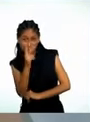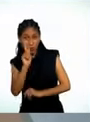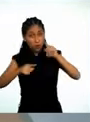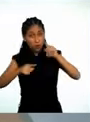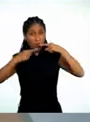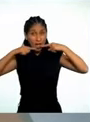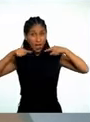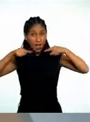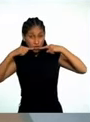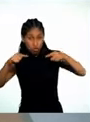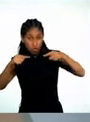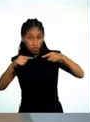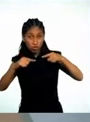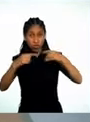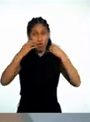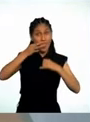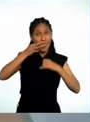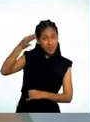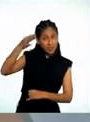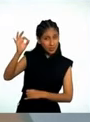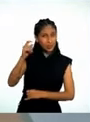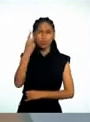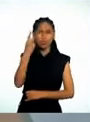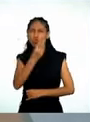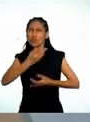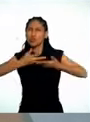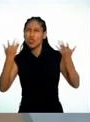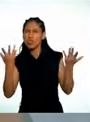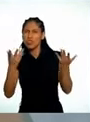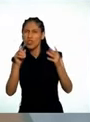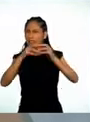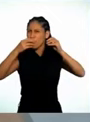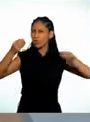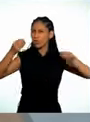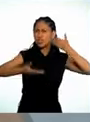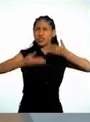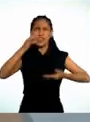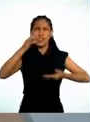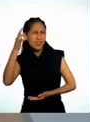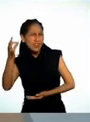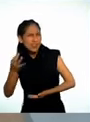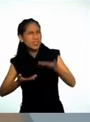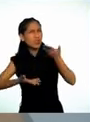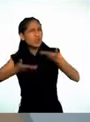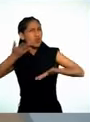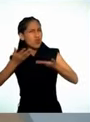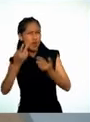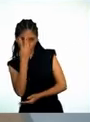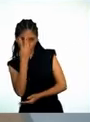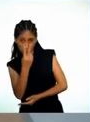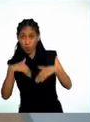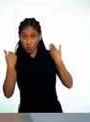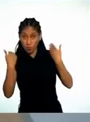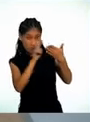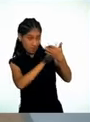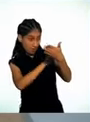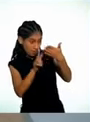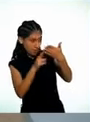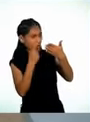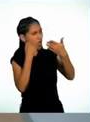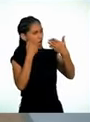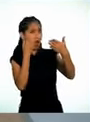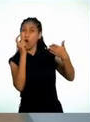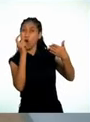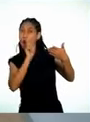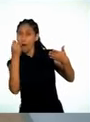publicitario en inglés donde lo viste que plata que en inglés se utilizan podía leer o comprender un